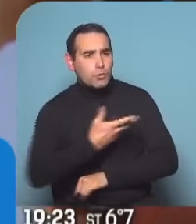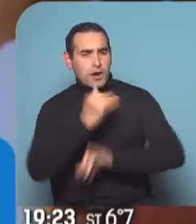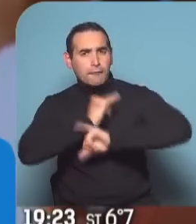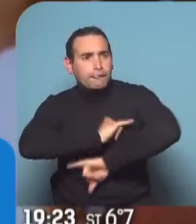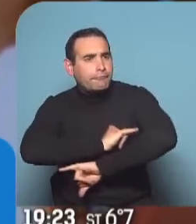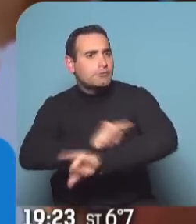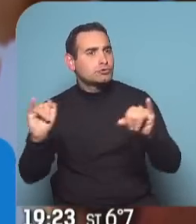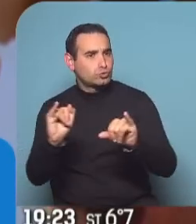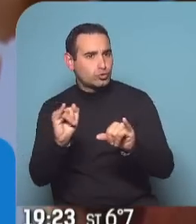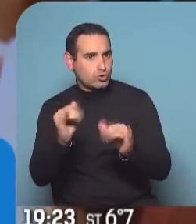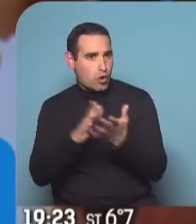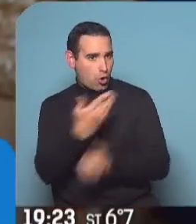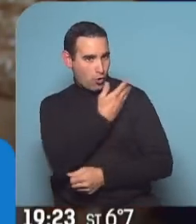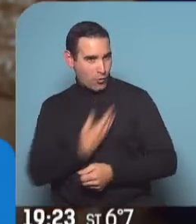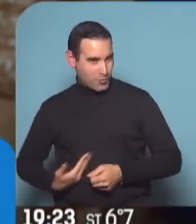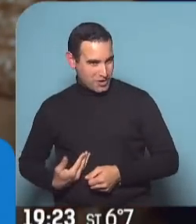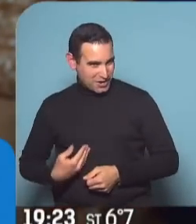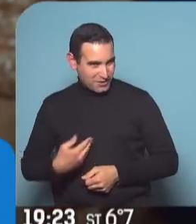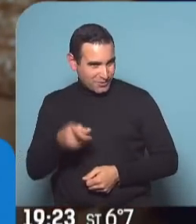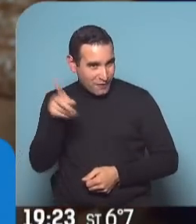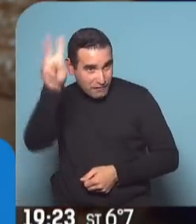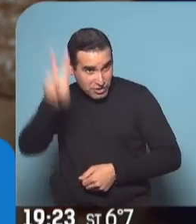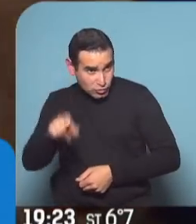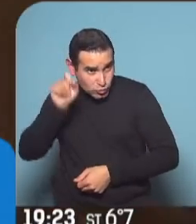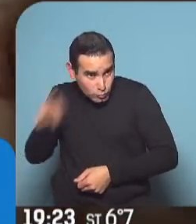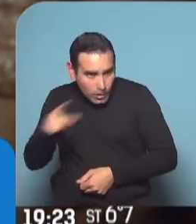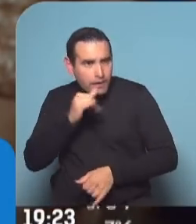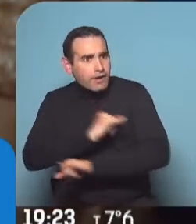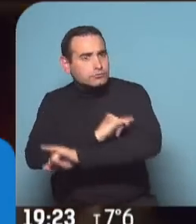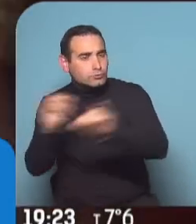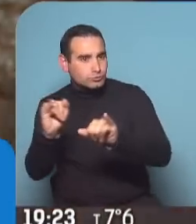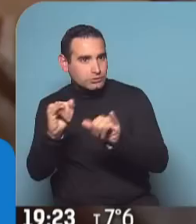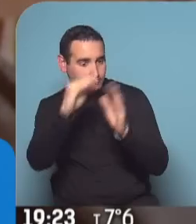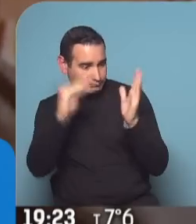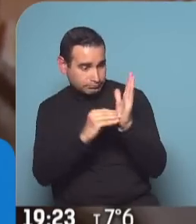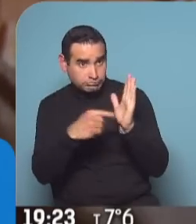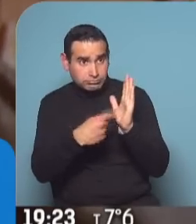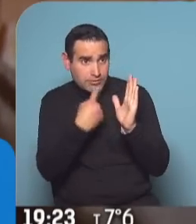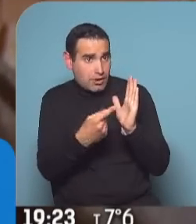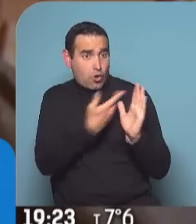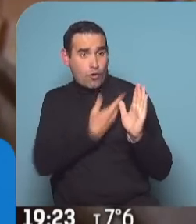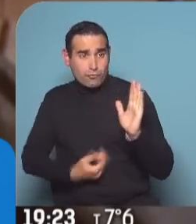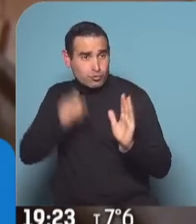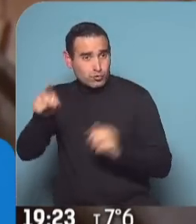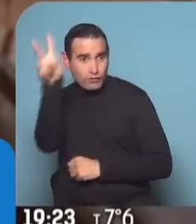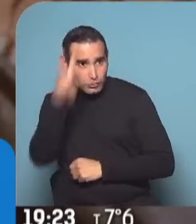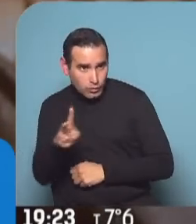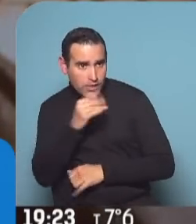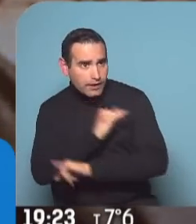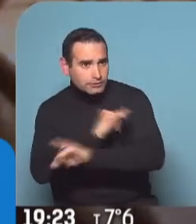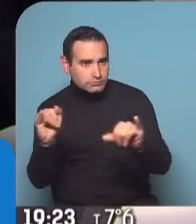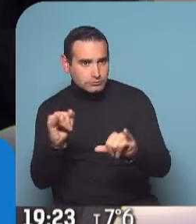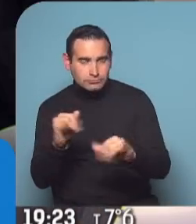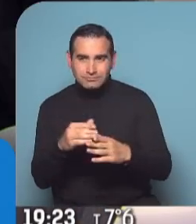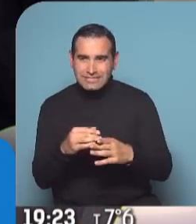hecha pública por el gobierno de Venezuela. Las citas en las notas al pie en esa parte del informe es información provista por el gobierno de Venezuela. Estremece,